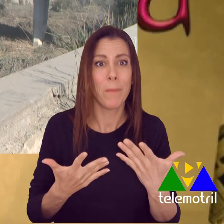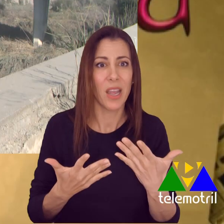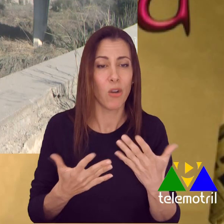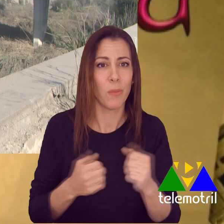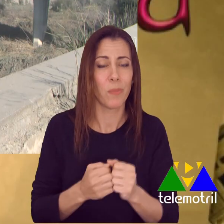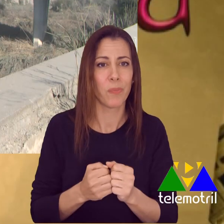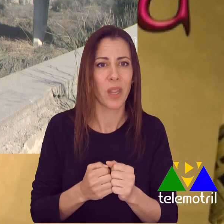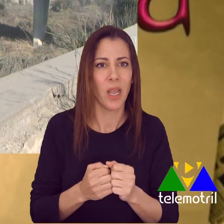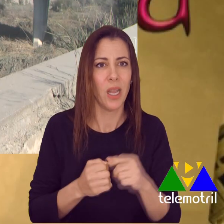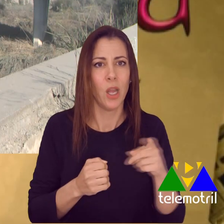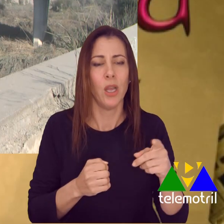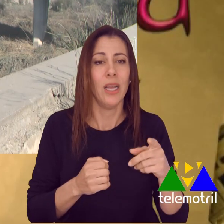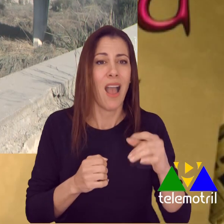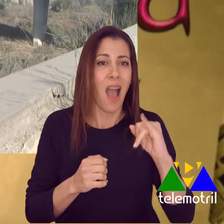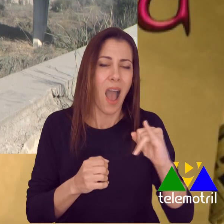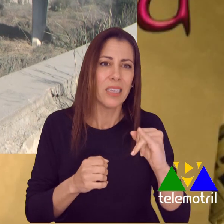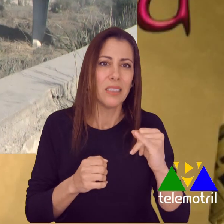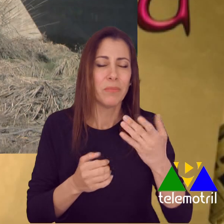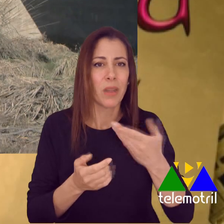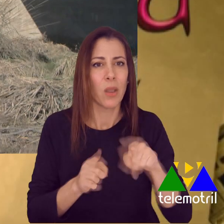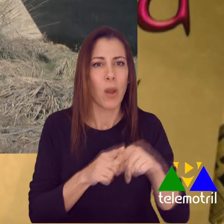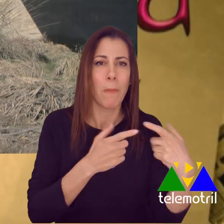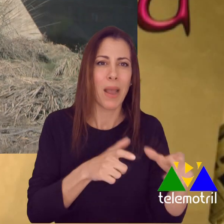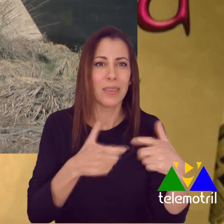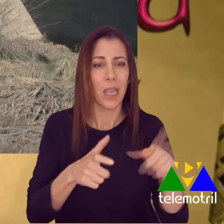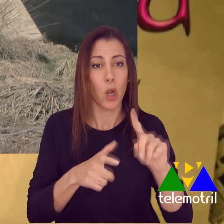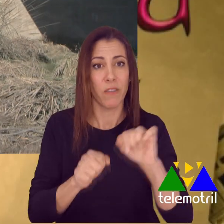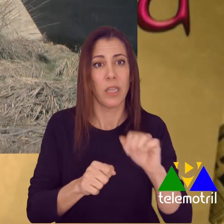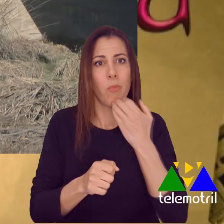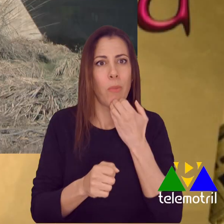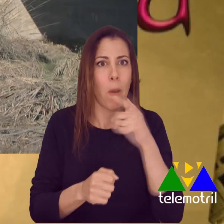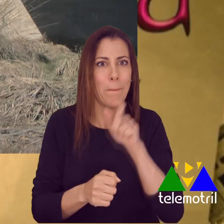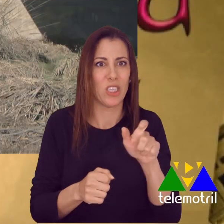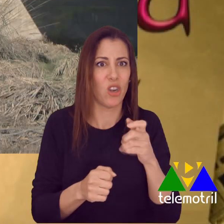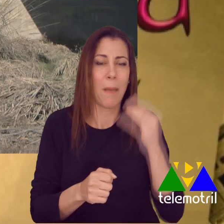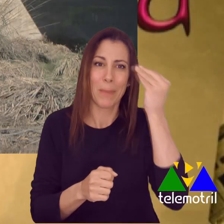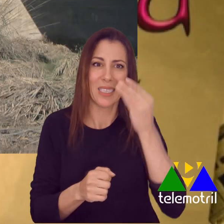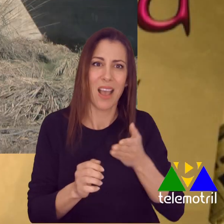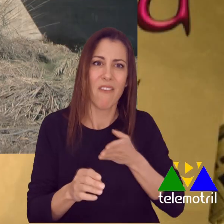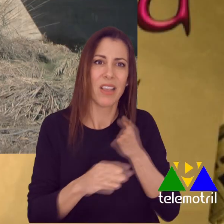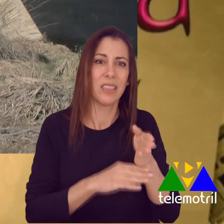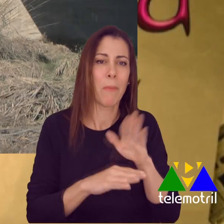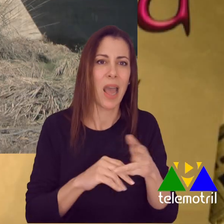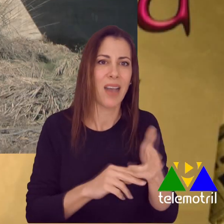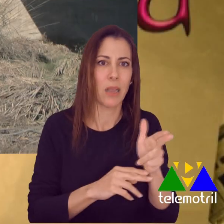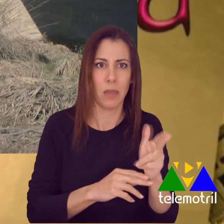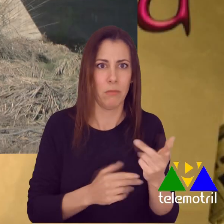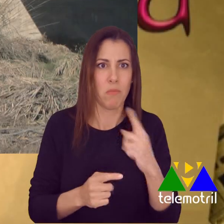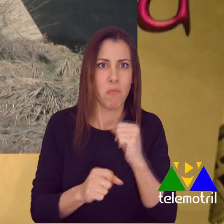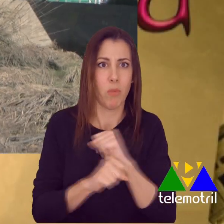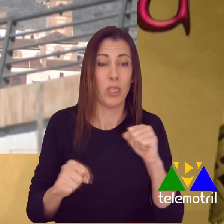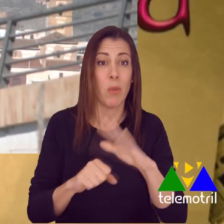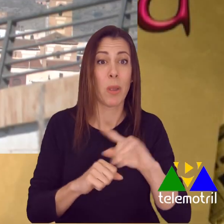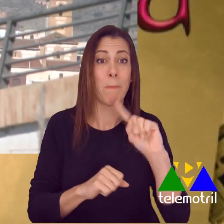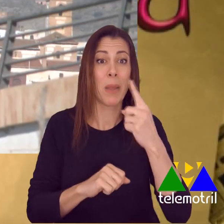trozo no había que defenderlo, porque quién se iba a meter a atacar nada cuando lo que teníamos en primera línea